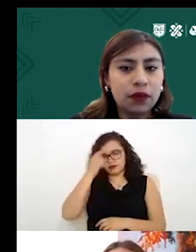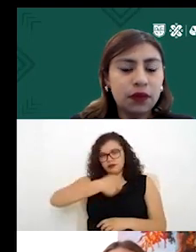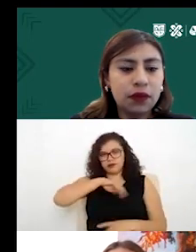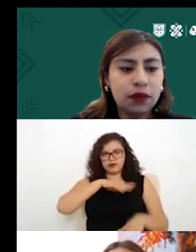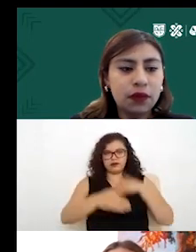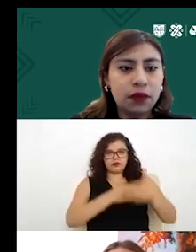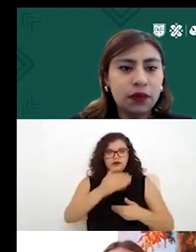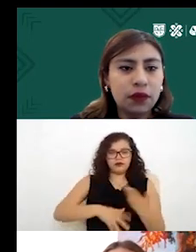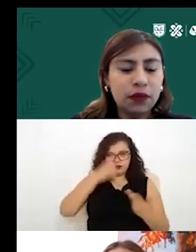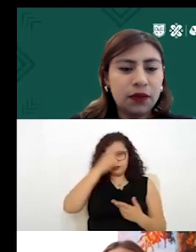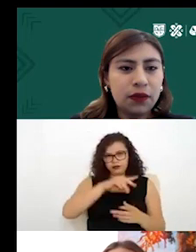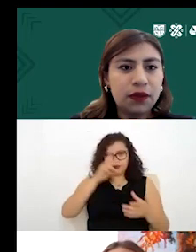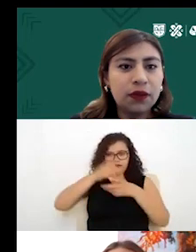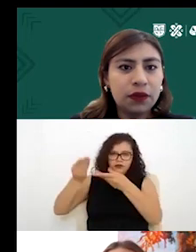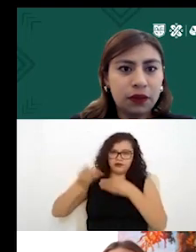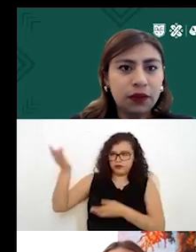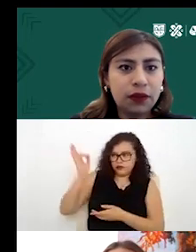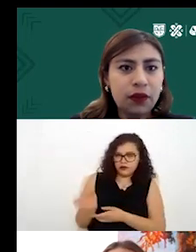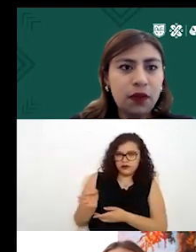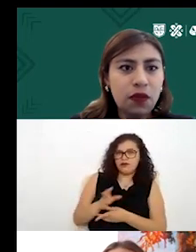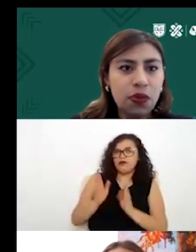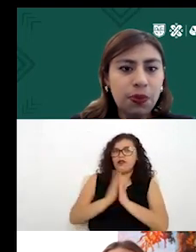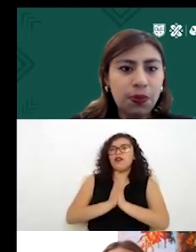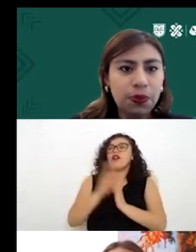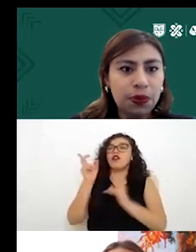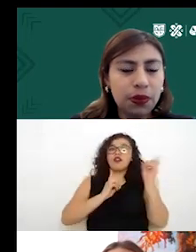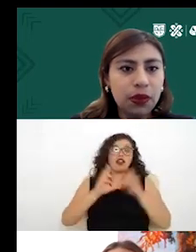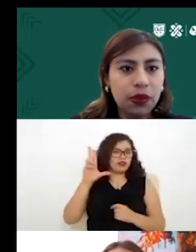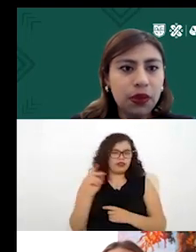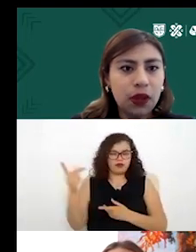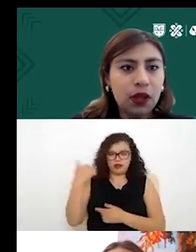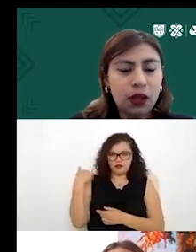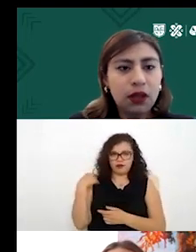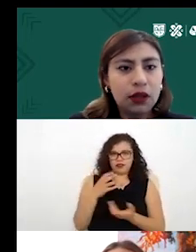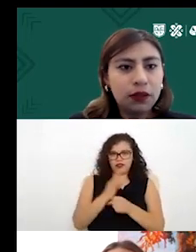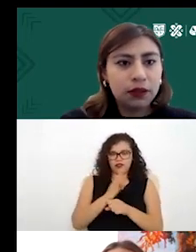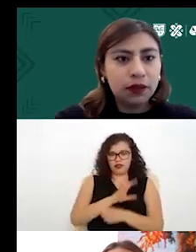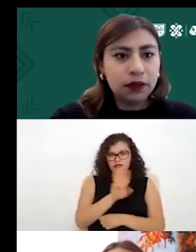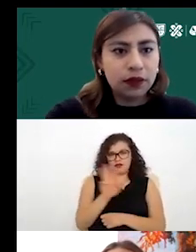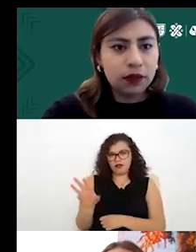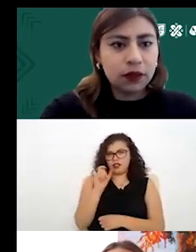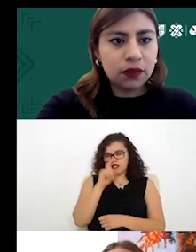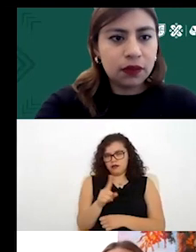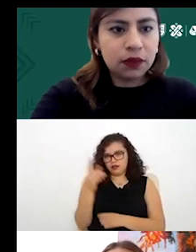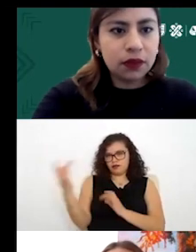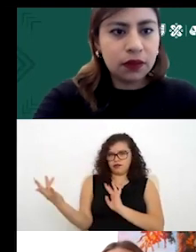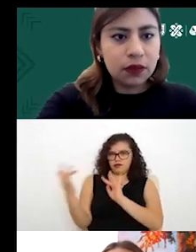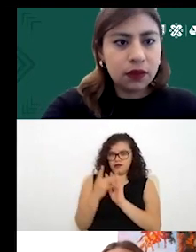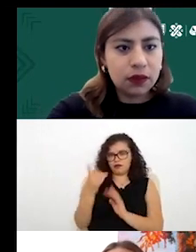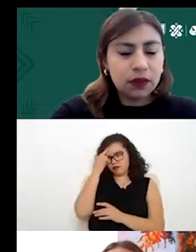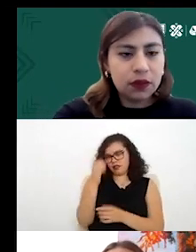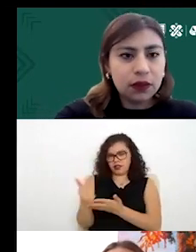notaría autorizada, por favor no duden en acercarse. Ahorita les voy a dejar nuestro link de página web y también el link directo en donde se puede solicitar